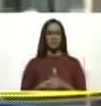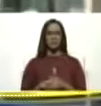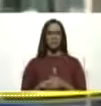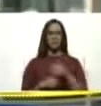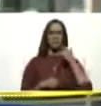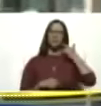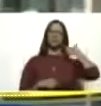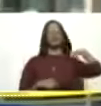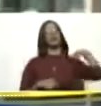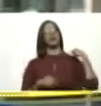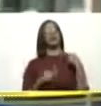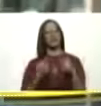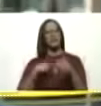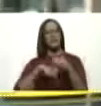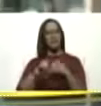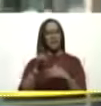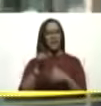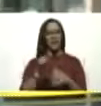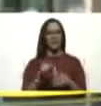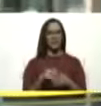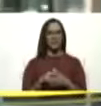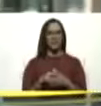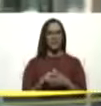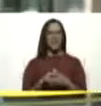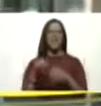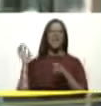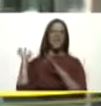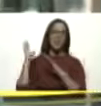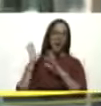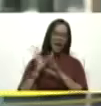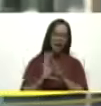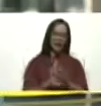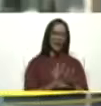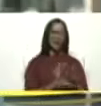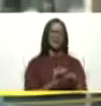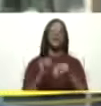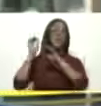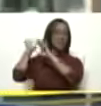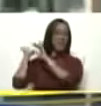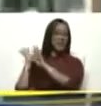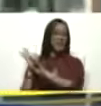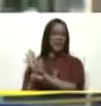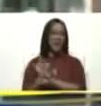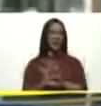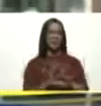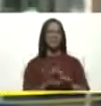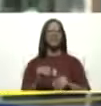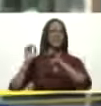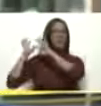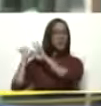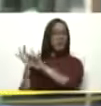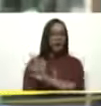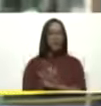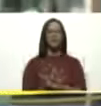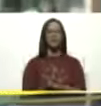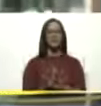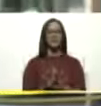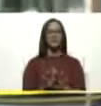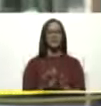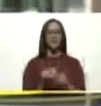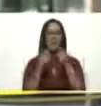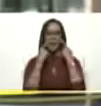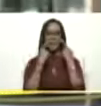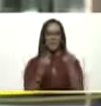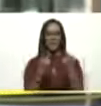Y salieron. Y bajaron. Y bajaron. Y bajaron. Y miren